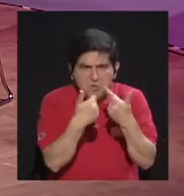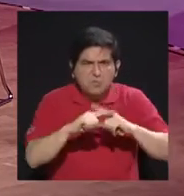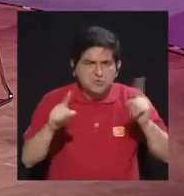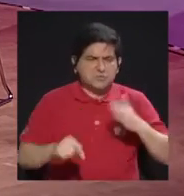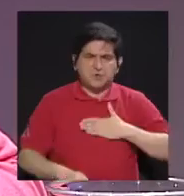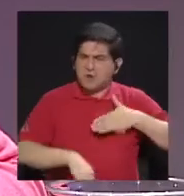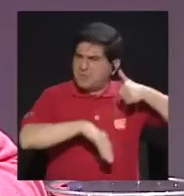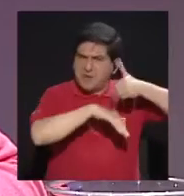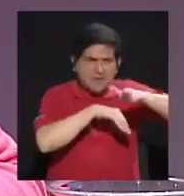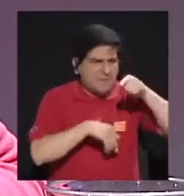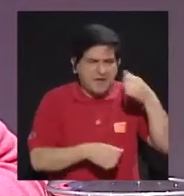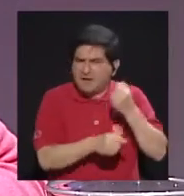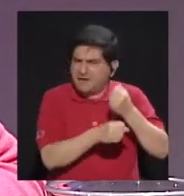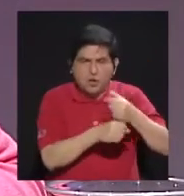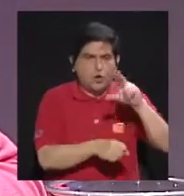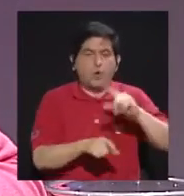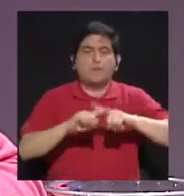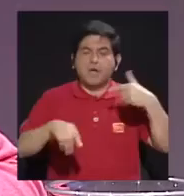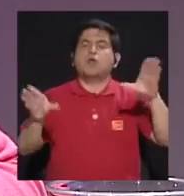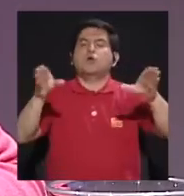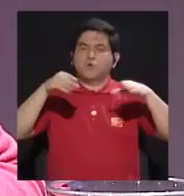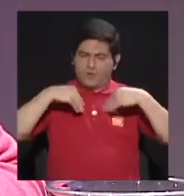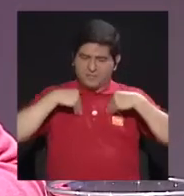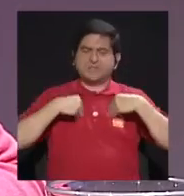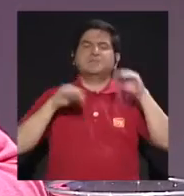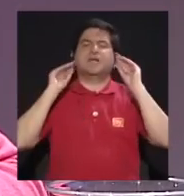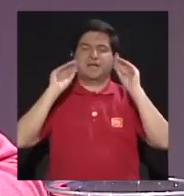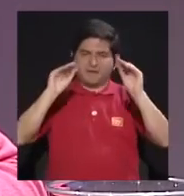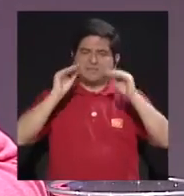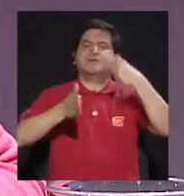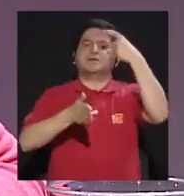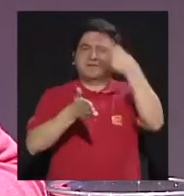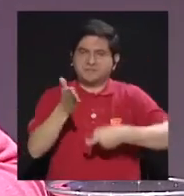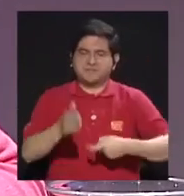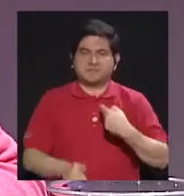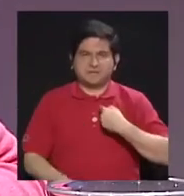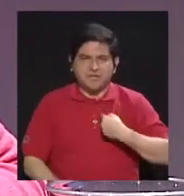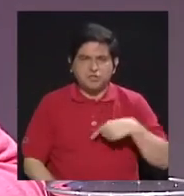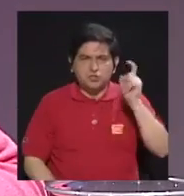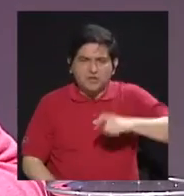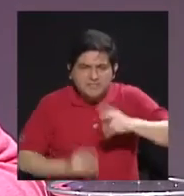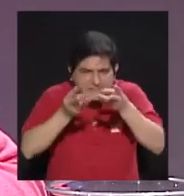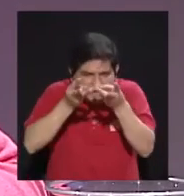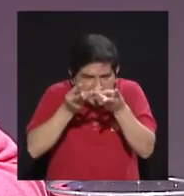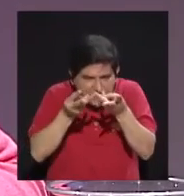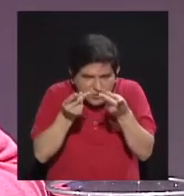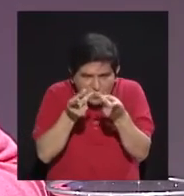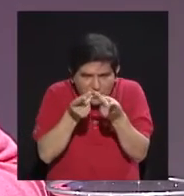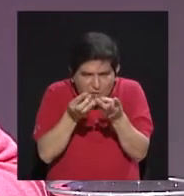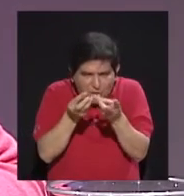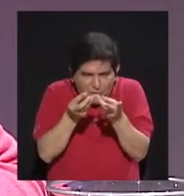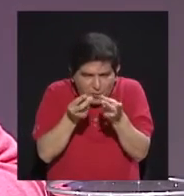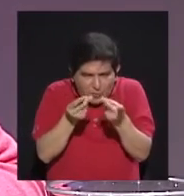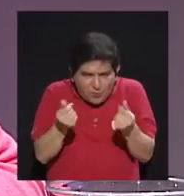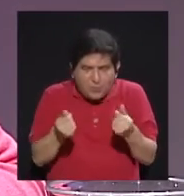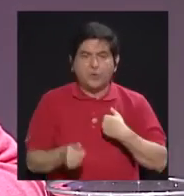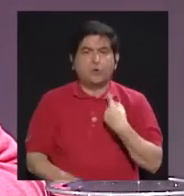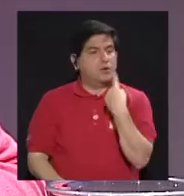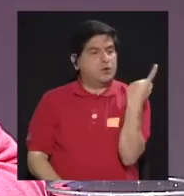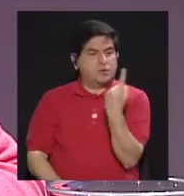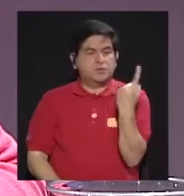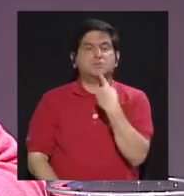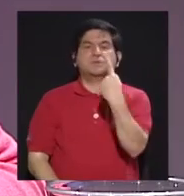mandaron. Pero sí adopté un dogma que tuve que ir deconstruyendo. Y yo siempre